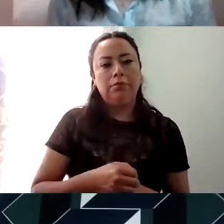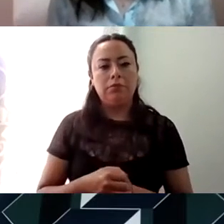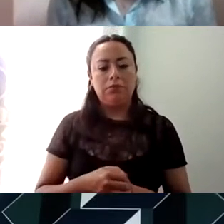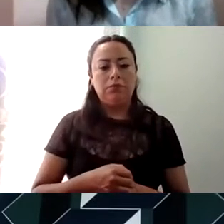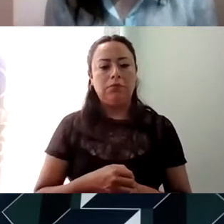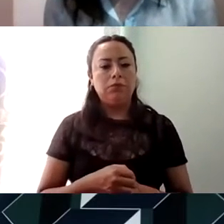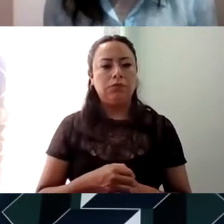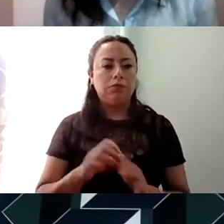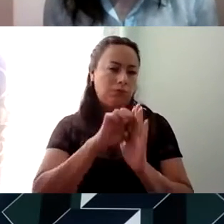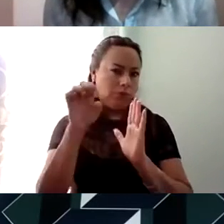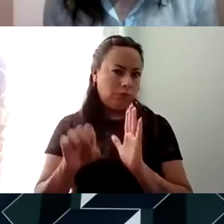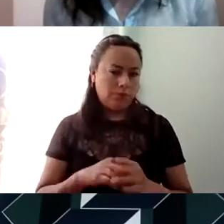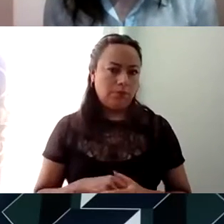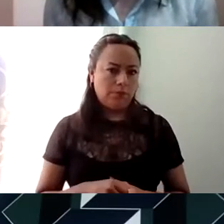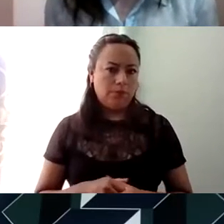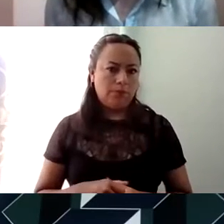¿Cómo